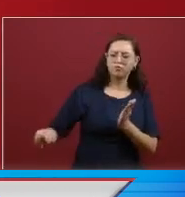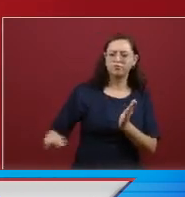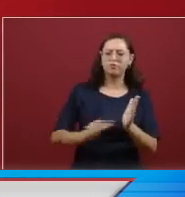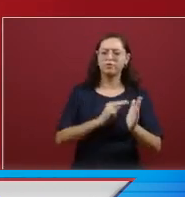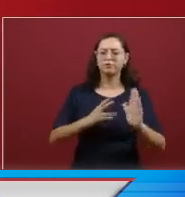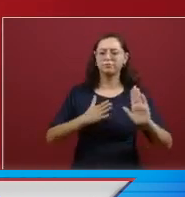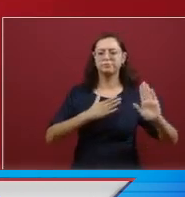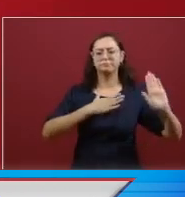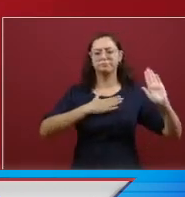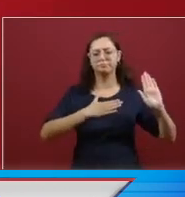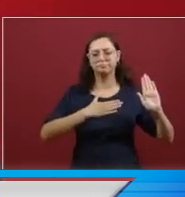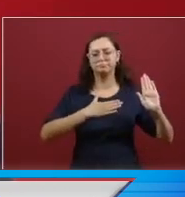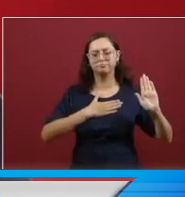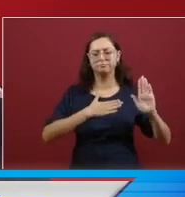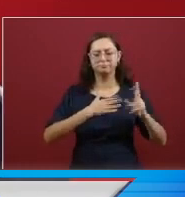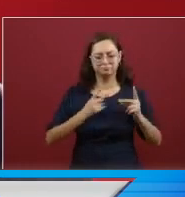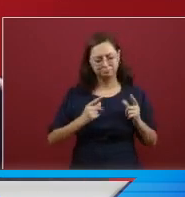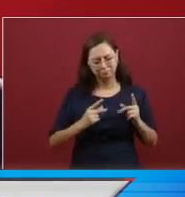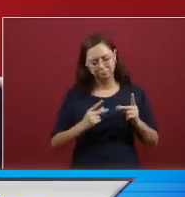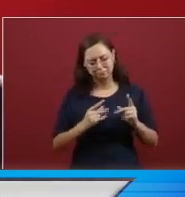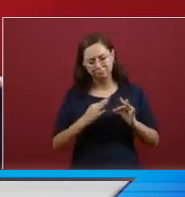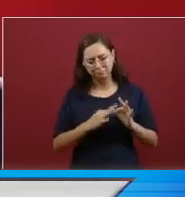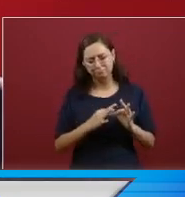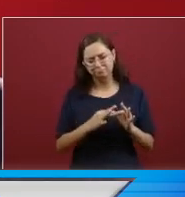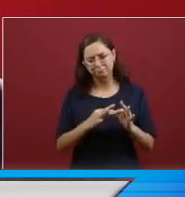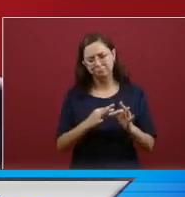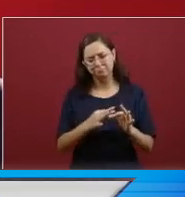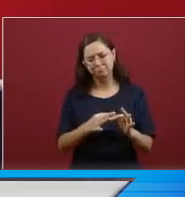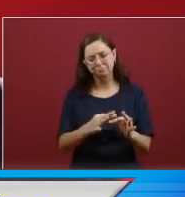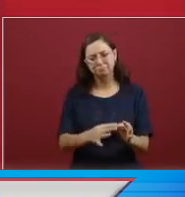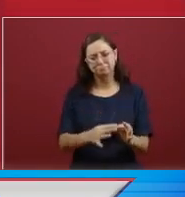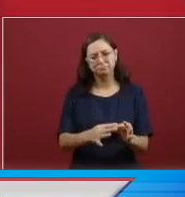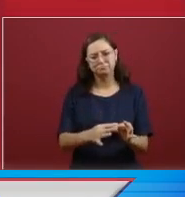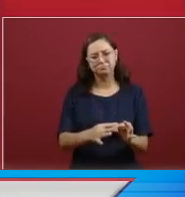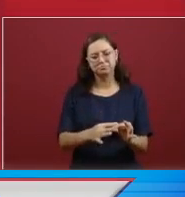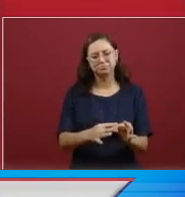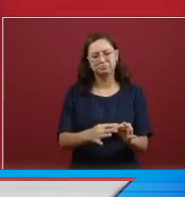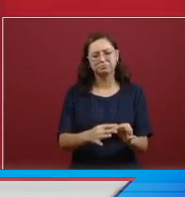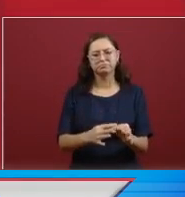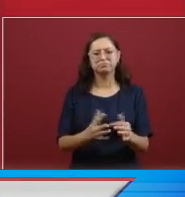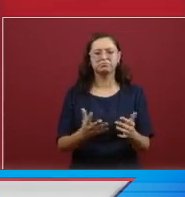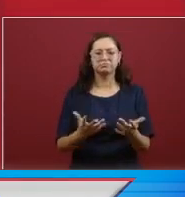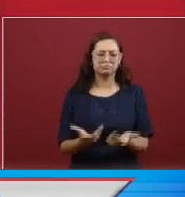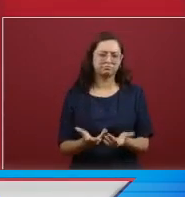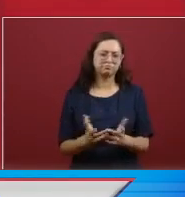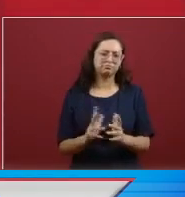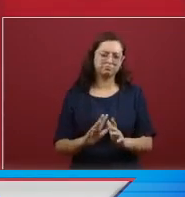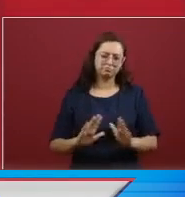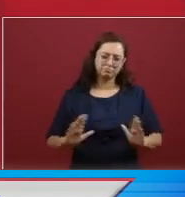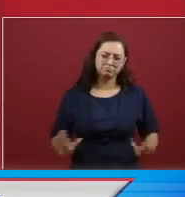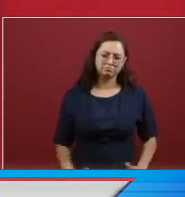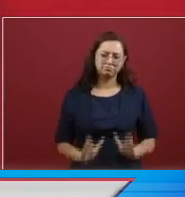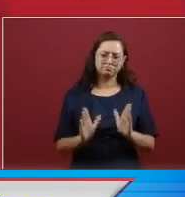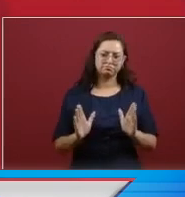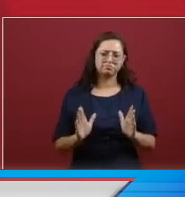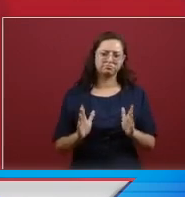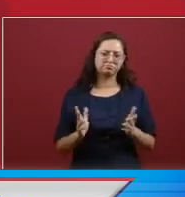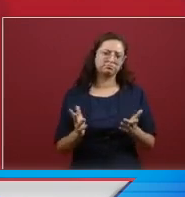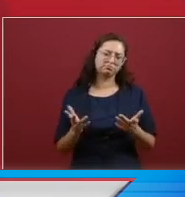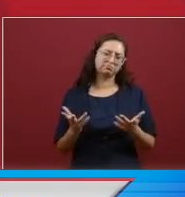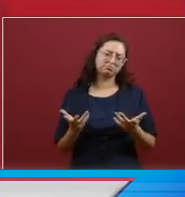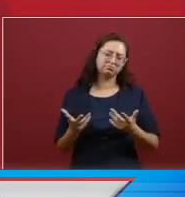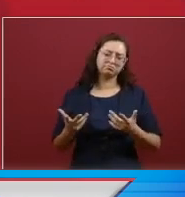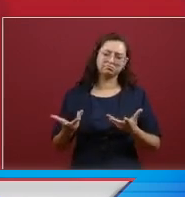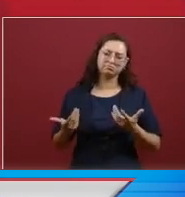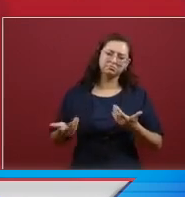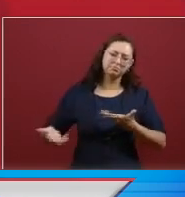Marcelo Ebrard y el encargado de negocios de la Embajada de Estados Unidos. La inversión se estima del orden de $10,000 millones. De igual forma, se